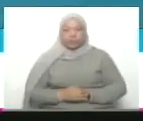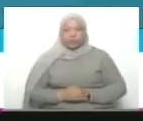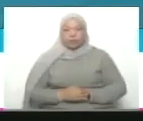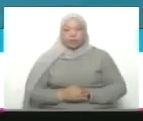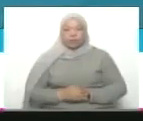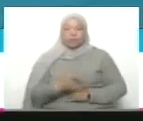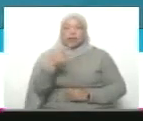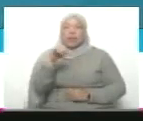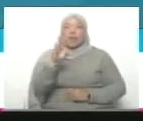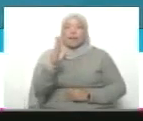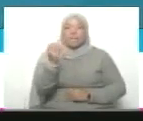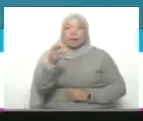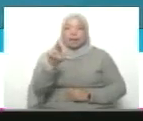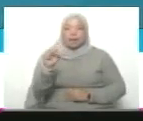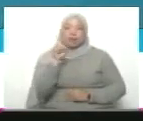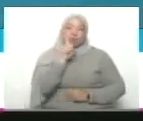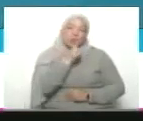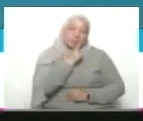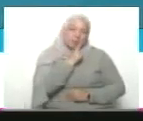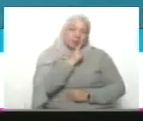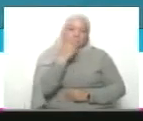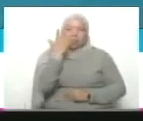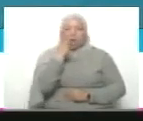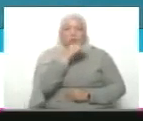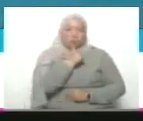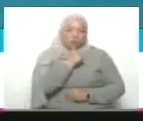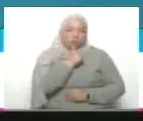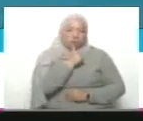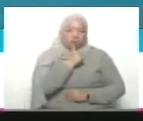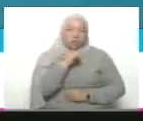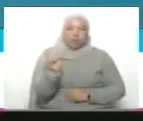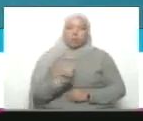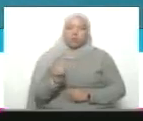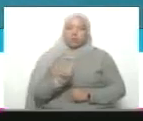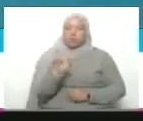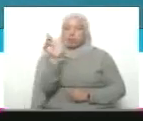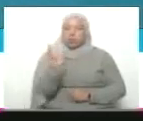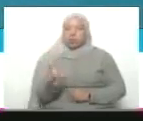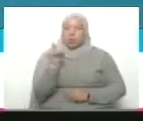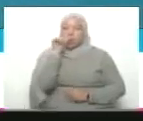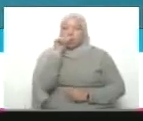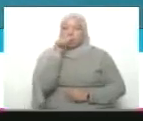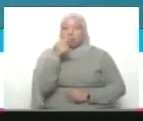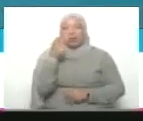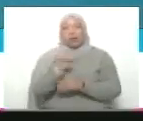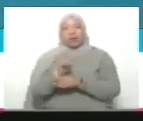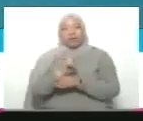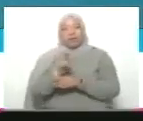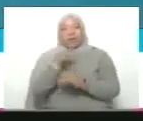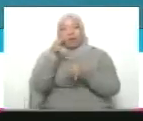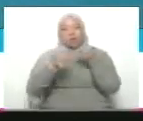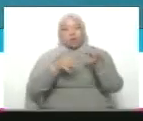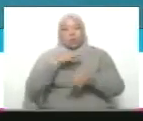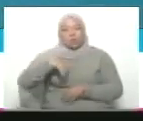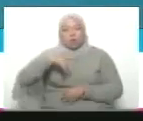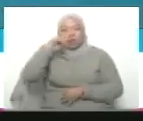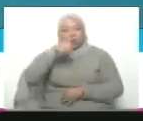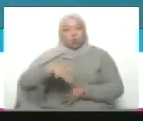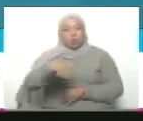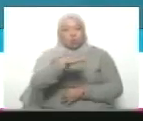Serwan Baram. Y de Venezuela, Zacarías García. Ernesto, conversadito, explícale a nuestro